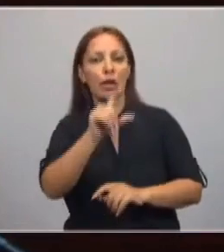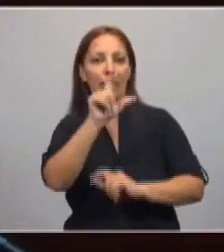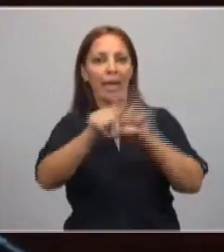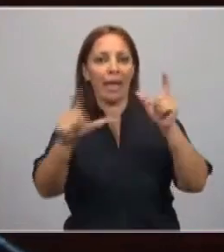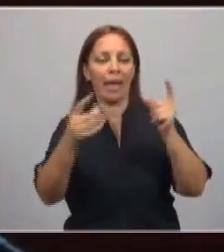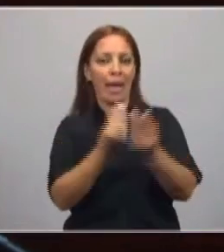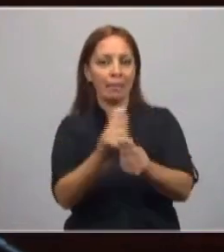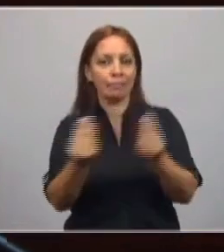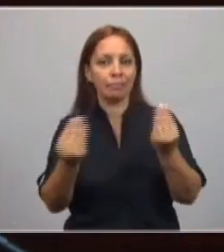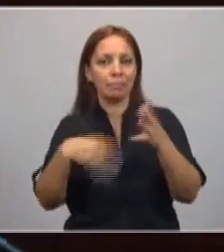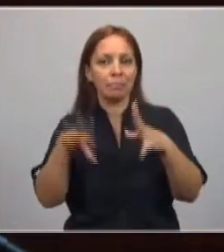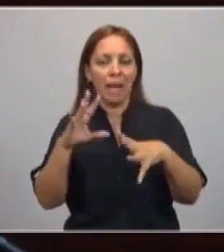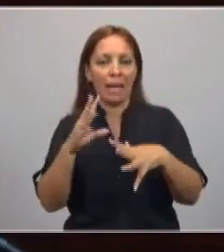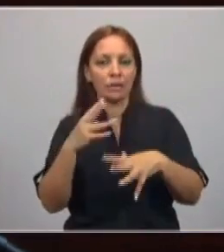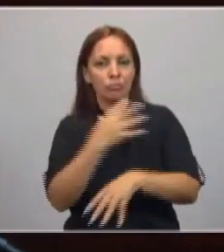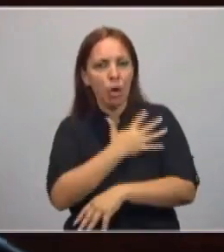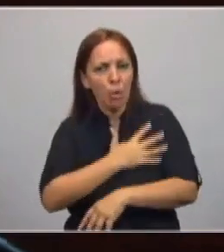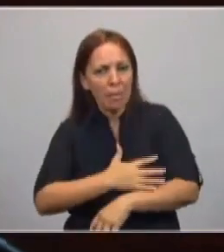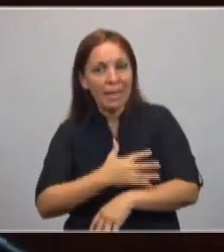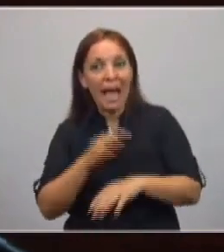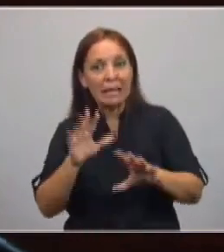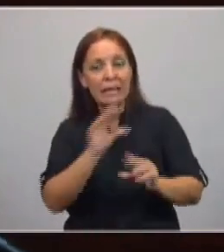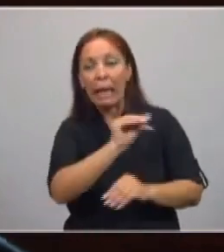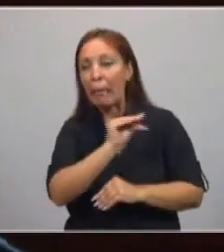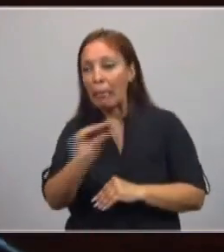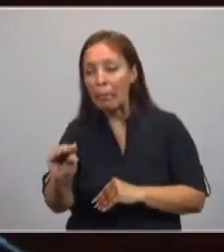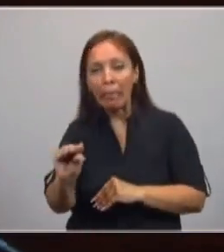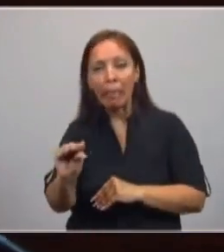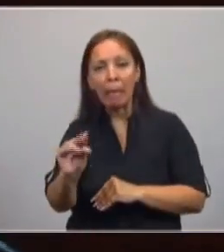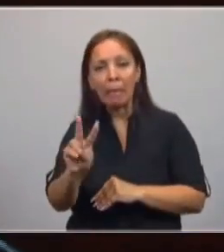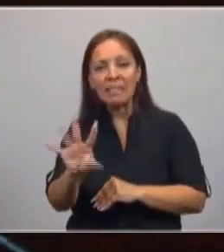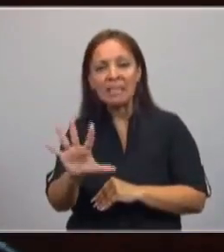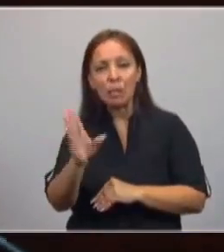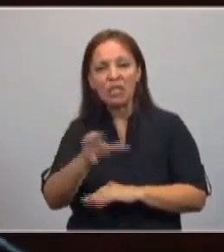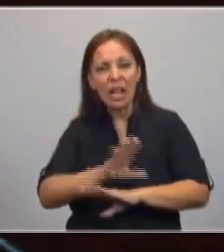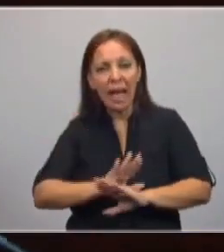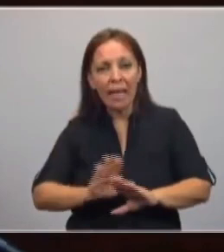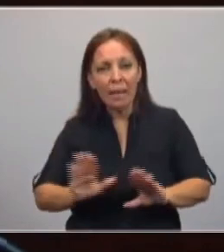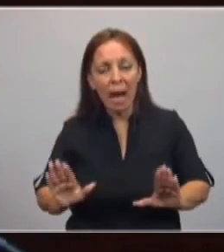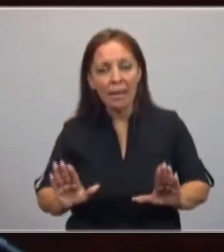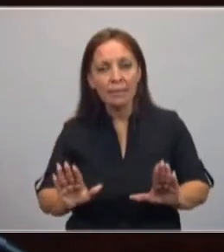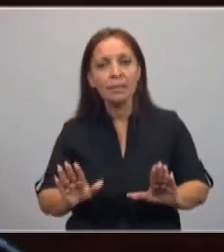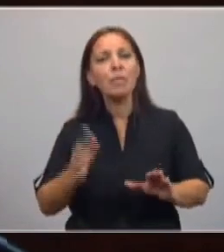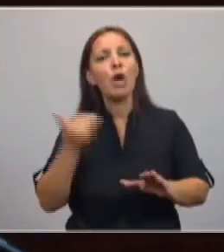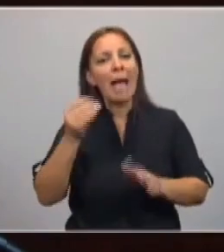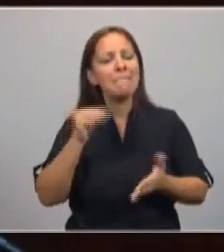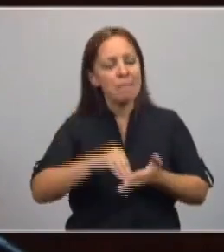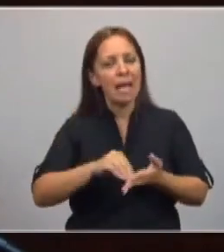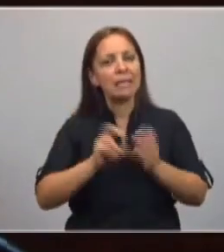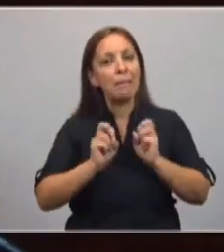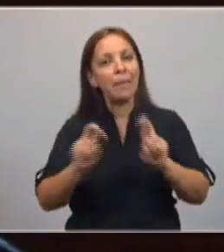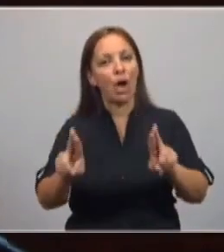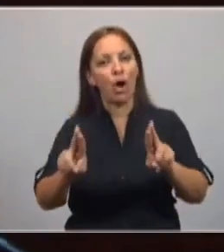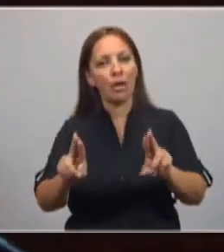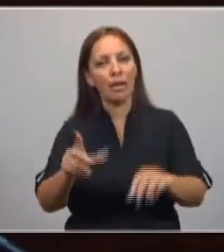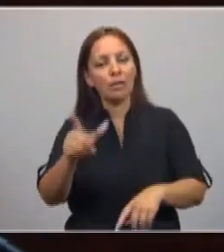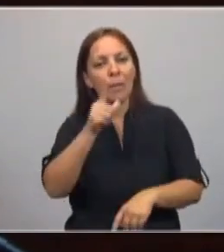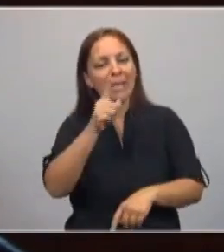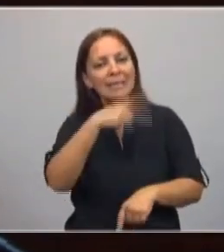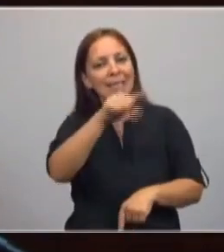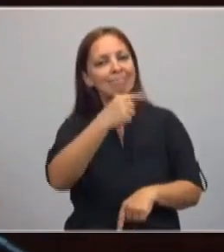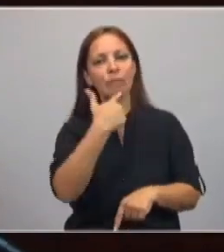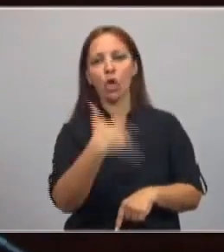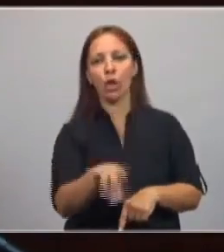habitantes vulnerables reciba solo el 25%? Y la injusticia es todavía peor, y eso es lo que no parecen